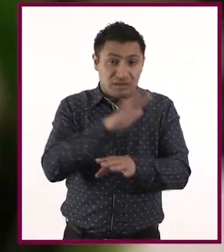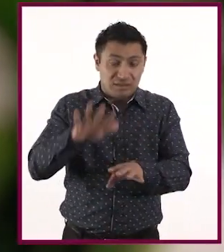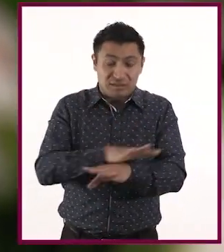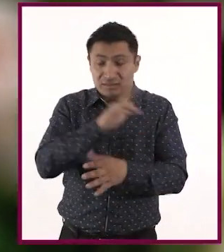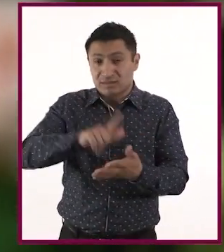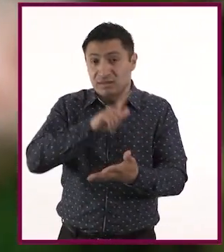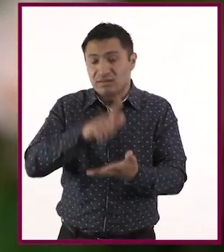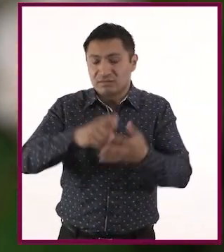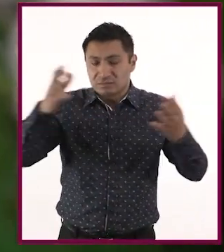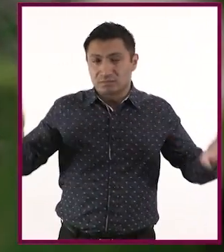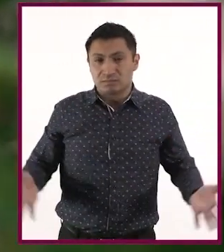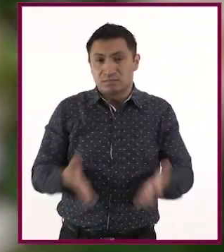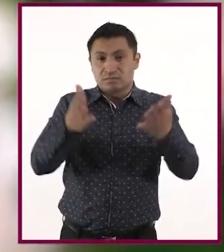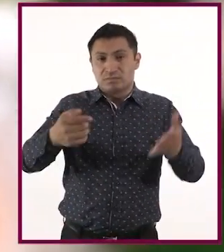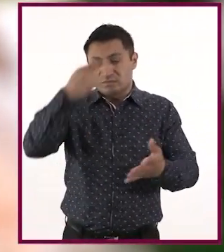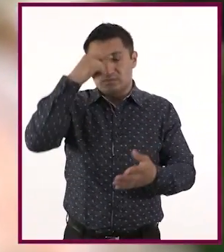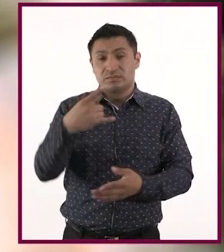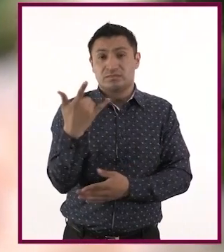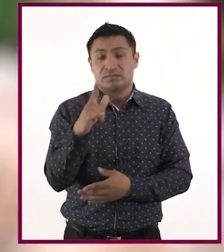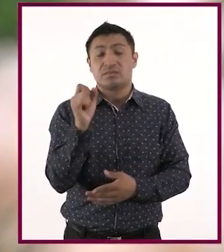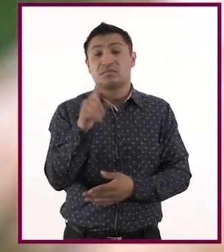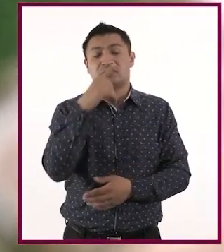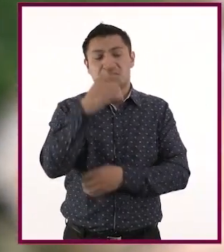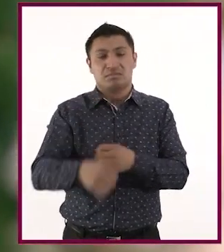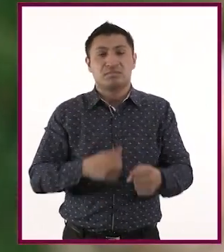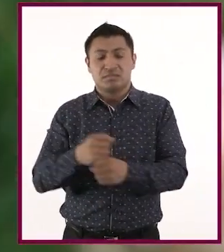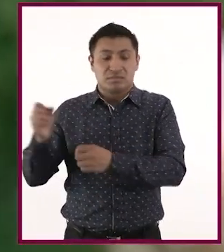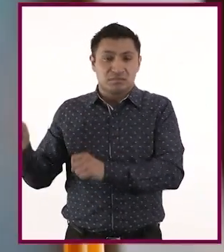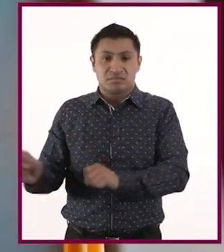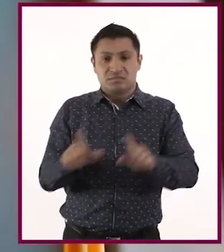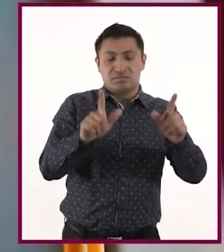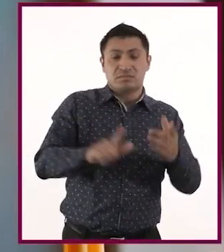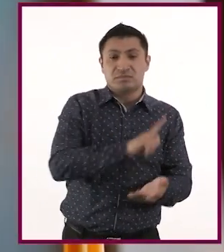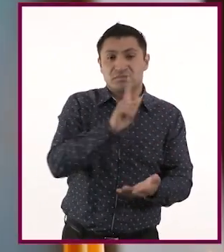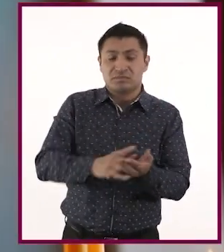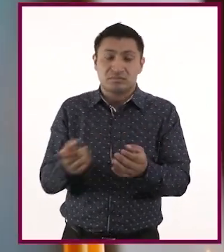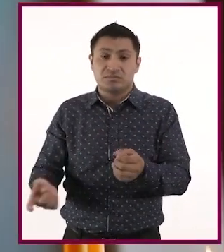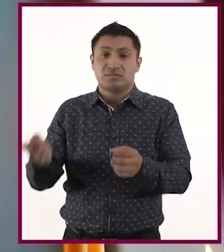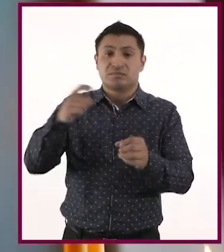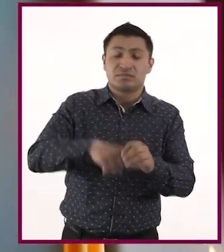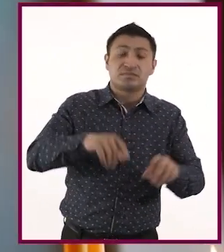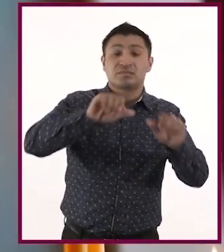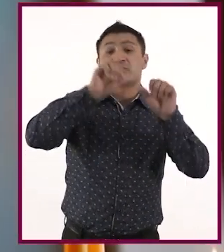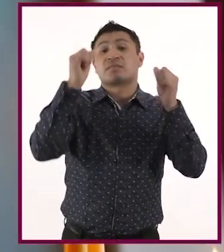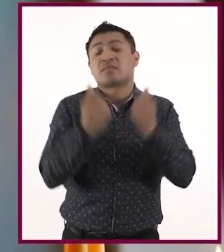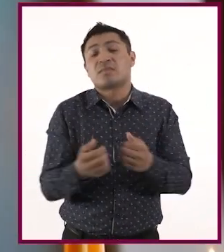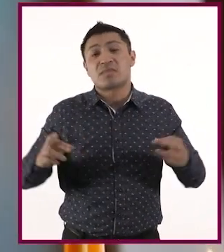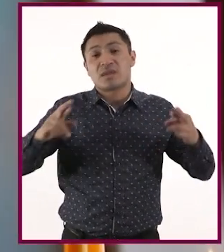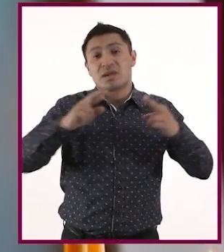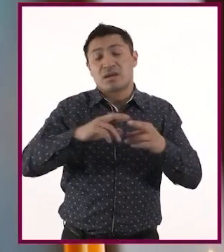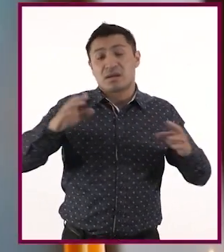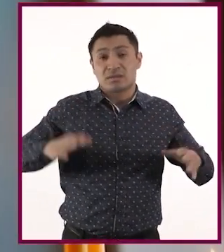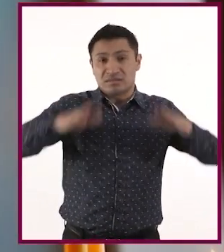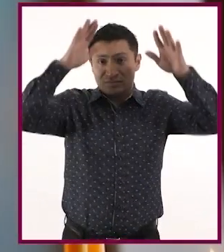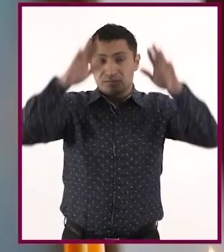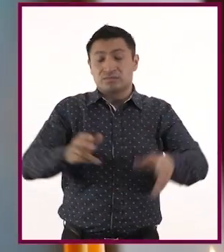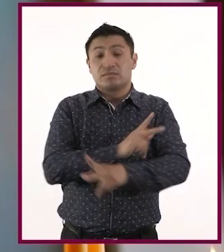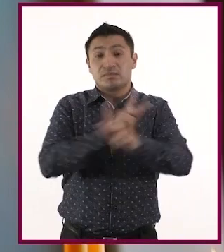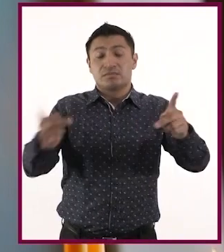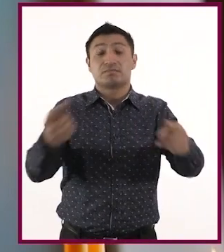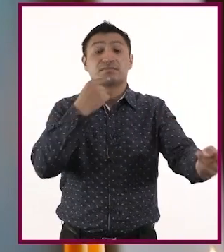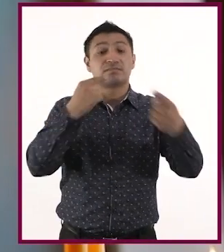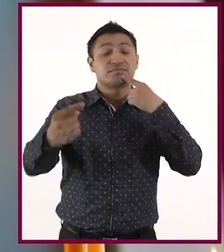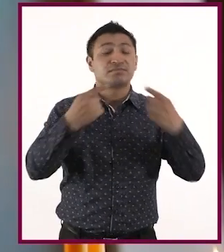sustento para que se promulgara, en julio del mismo año, la Ley de Asociaciones Religiosas y Culto Público. Los